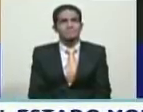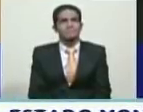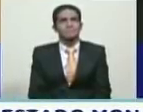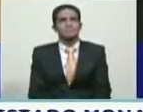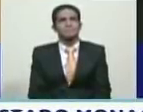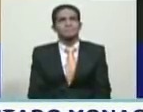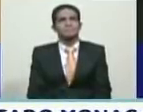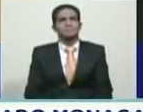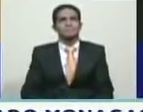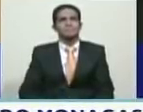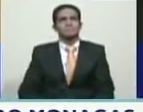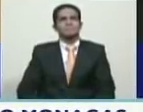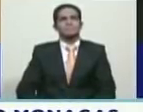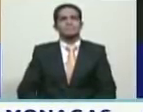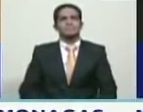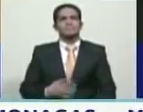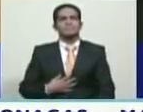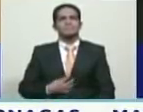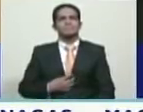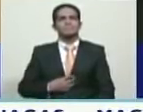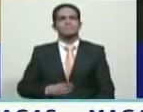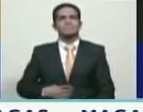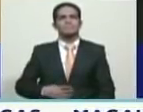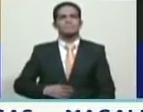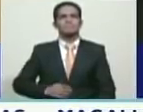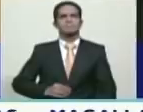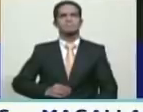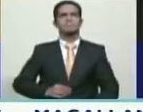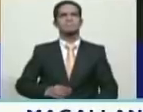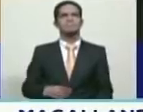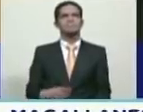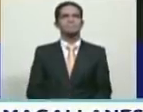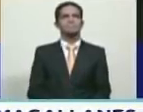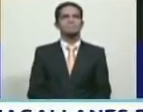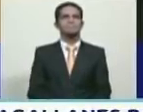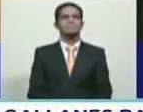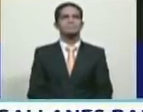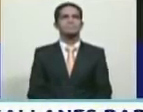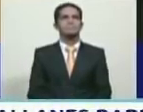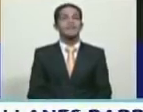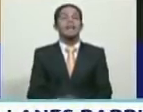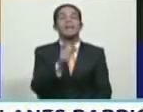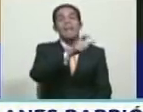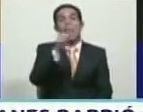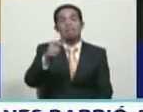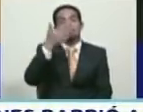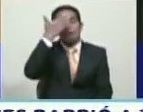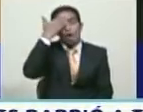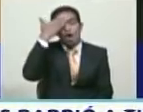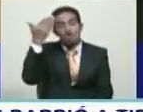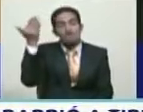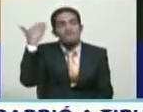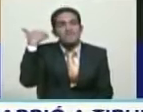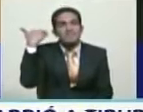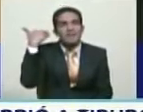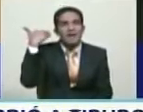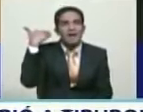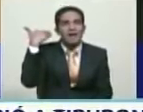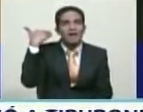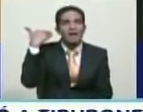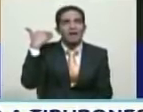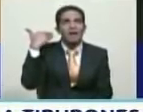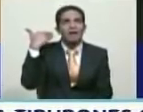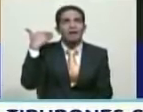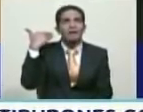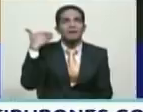en Venezuela. People forget las personas